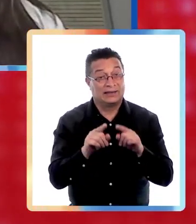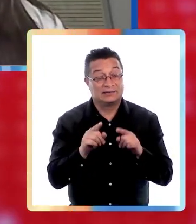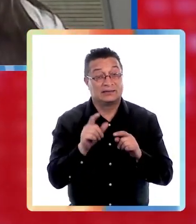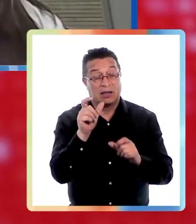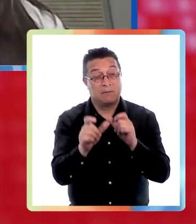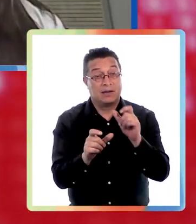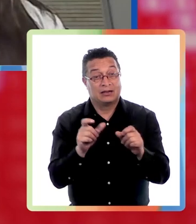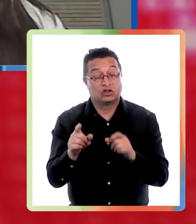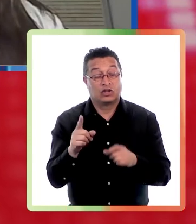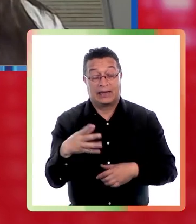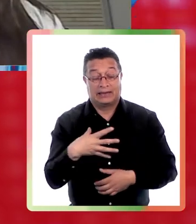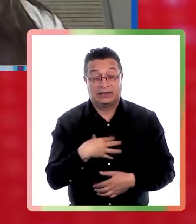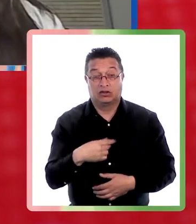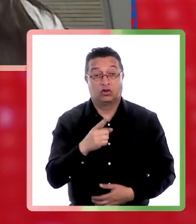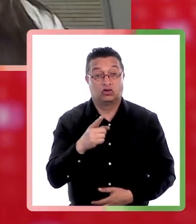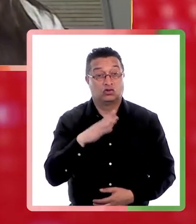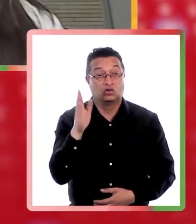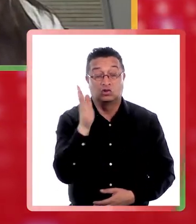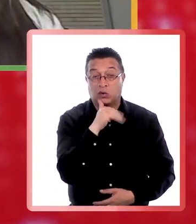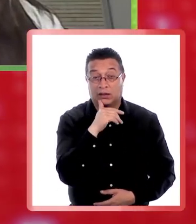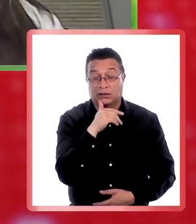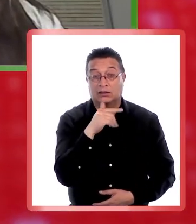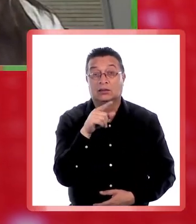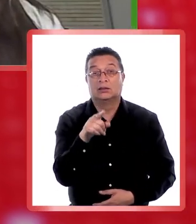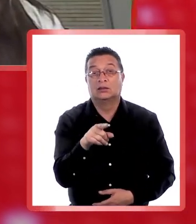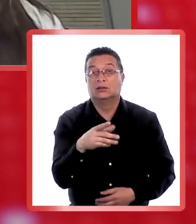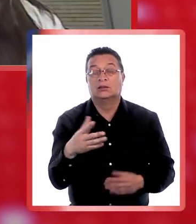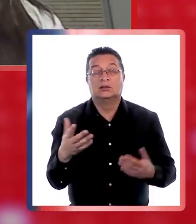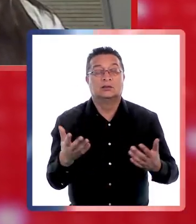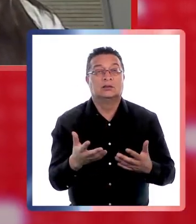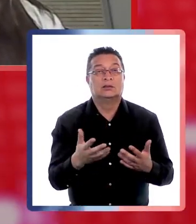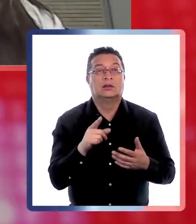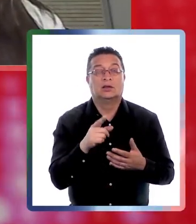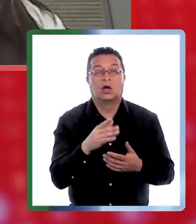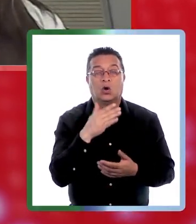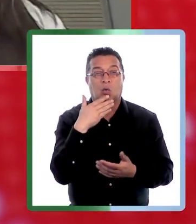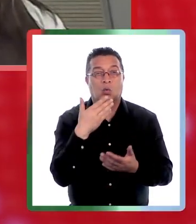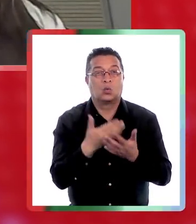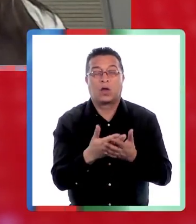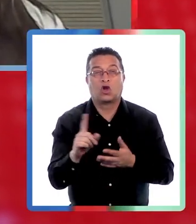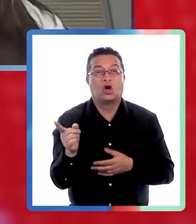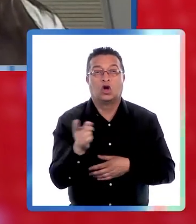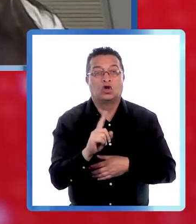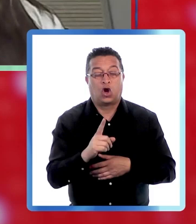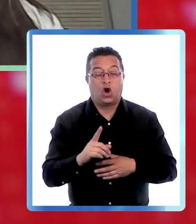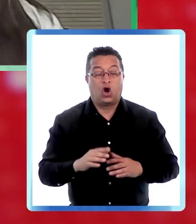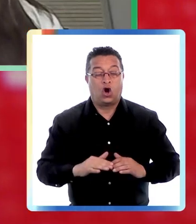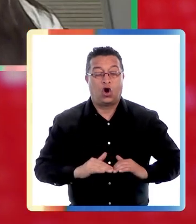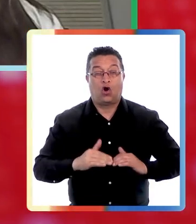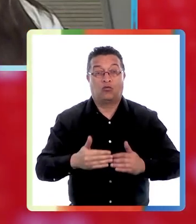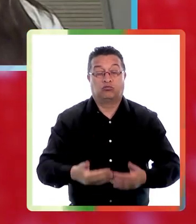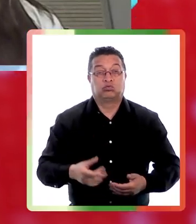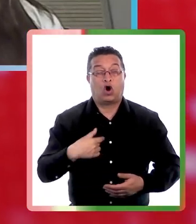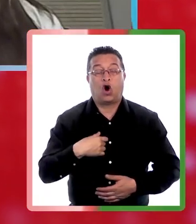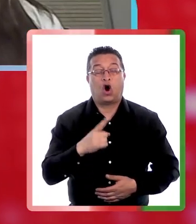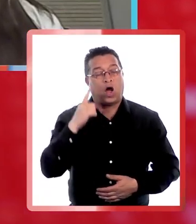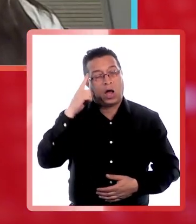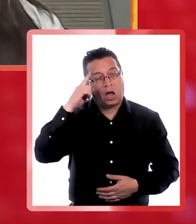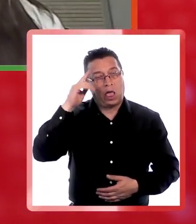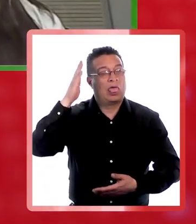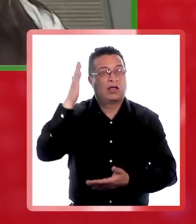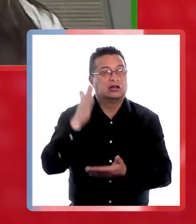ese sentido, las personas que no tienen hijos es más bien cuando no son fértiles o cuando